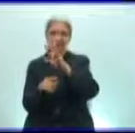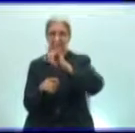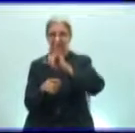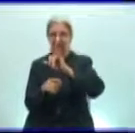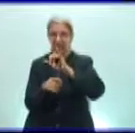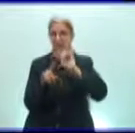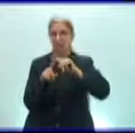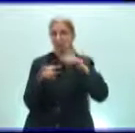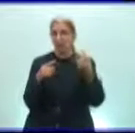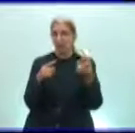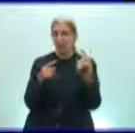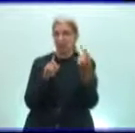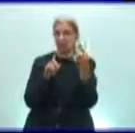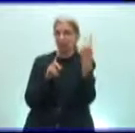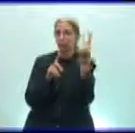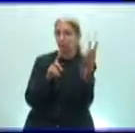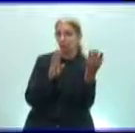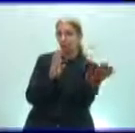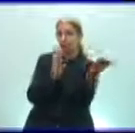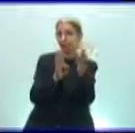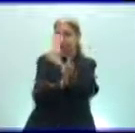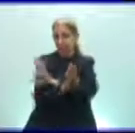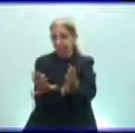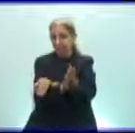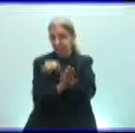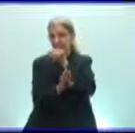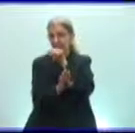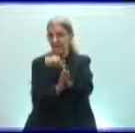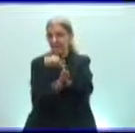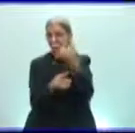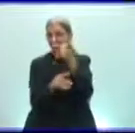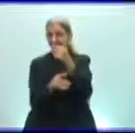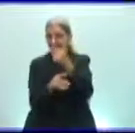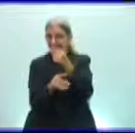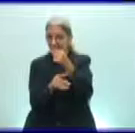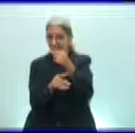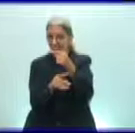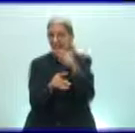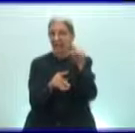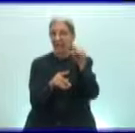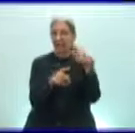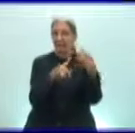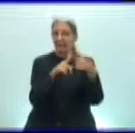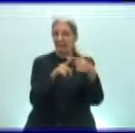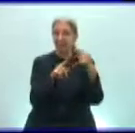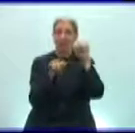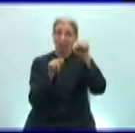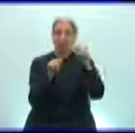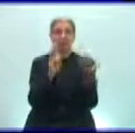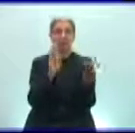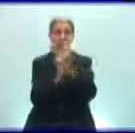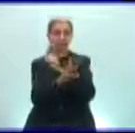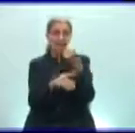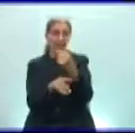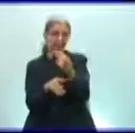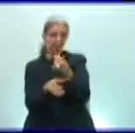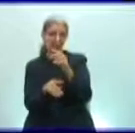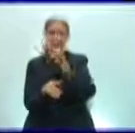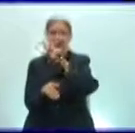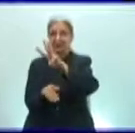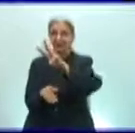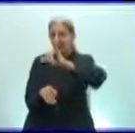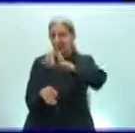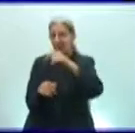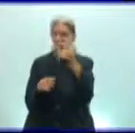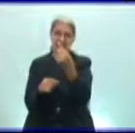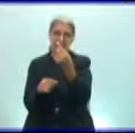decía antes, esa transformación puede ocasionar raíces extrañas. Por tanto, tenemos que comprobar en ese caso. Vamos